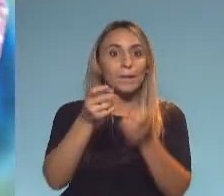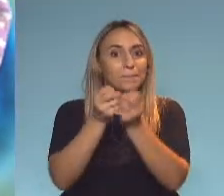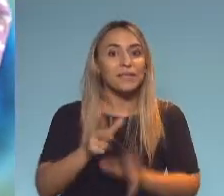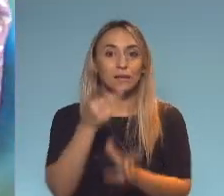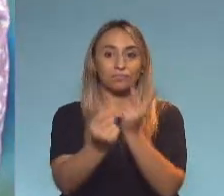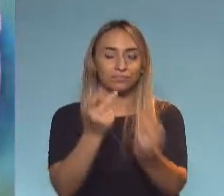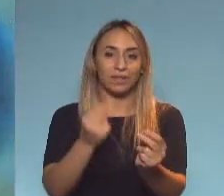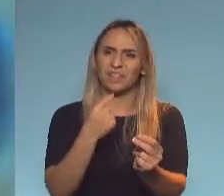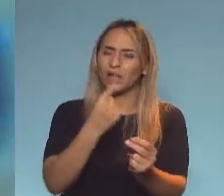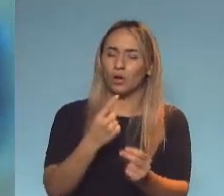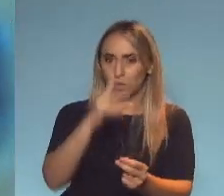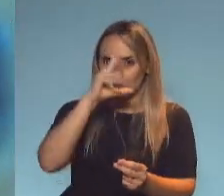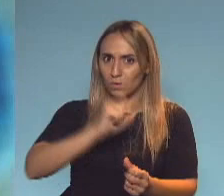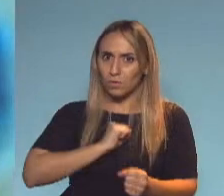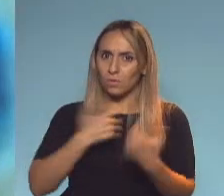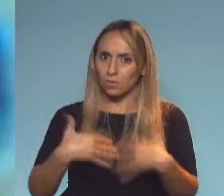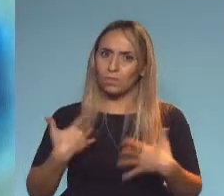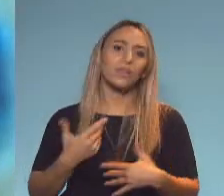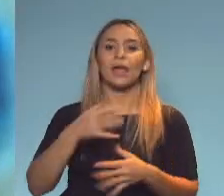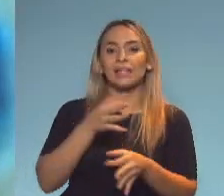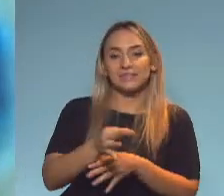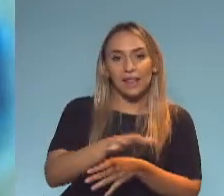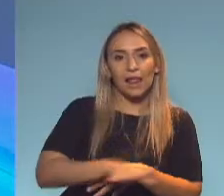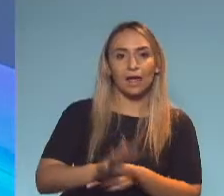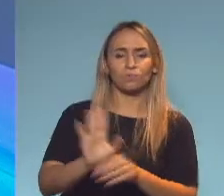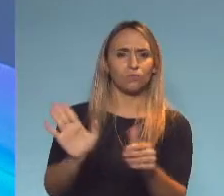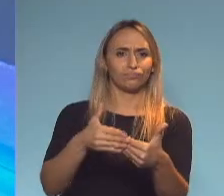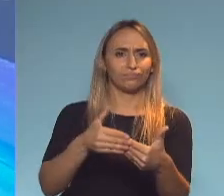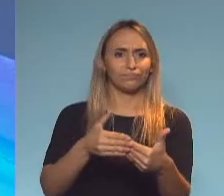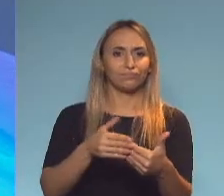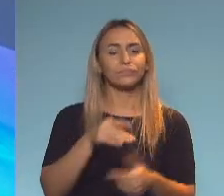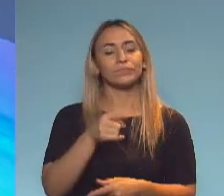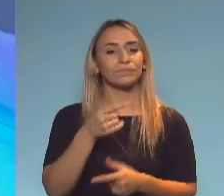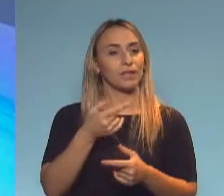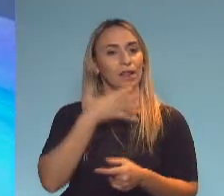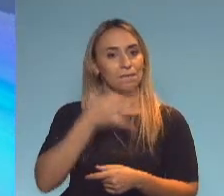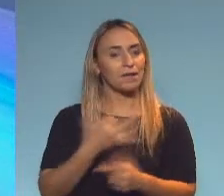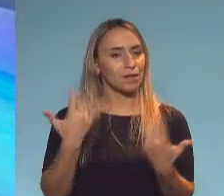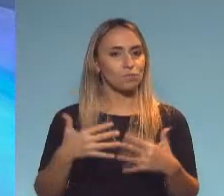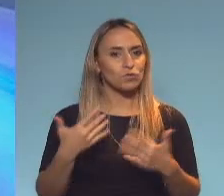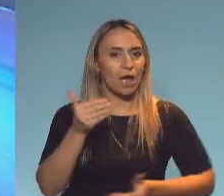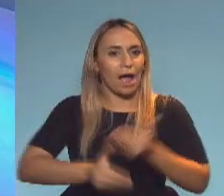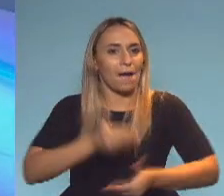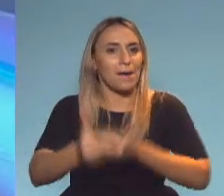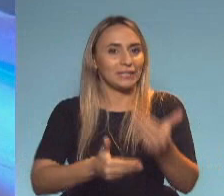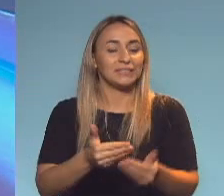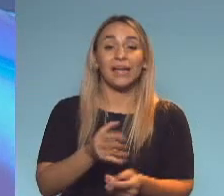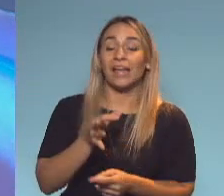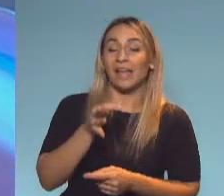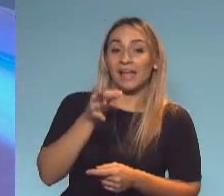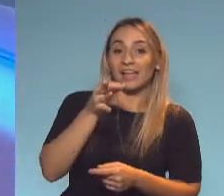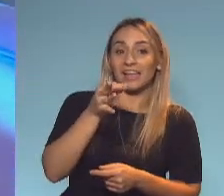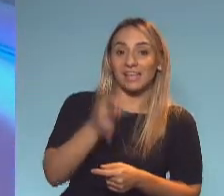bloqueo histórico que sufre la isla. Aye, ¿cómo estás? ¿Cómo estás? Felicitas. Sí, bueno, realmente un avance para la isla. En este caso sabemos